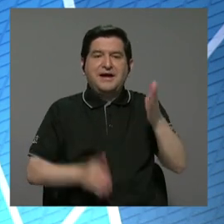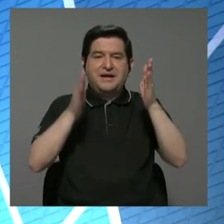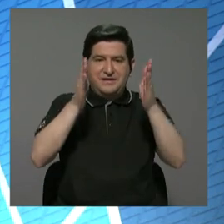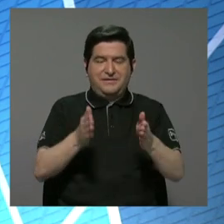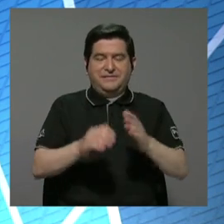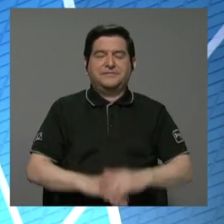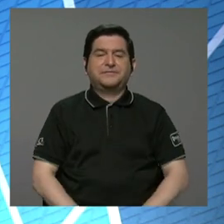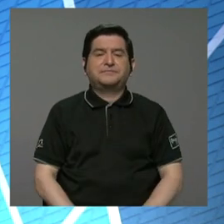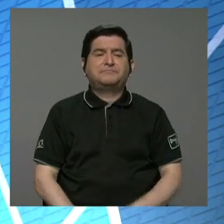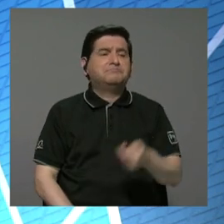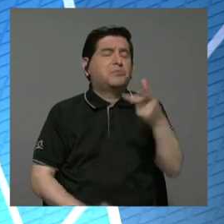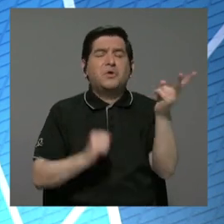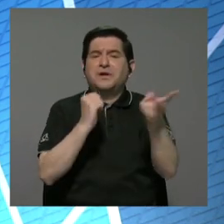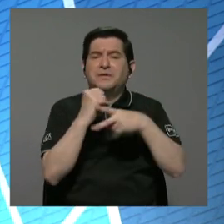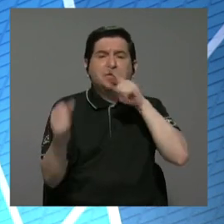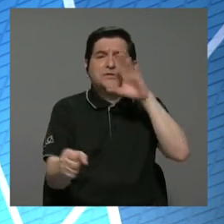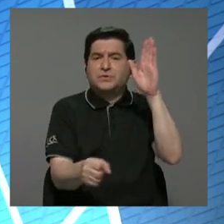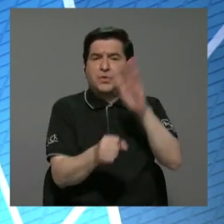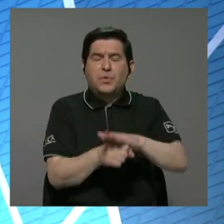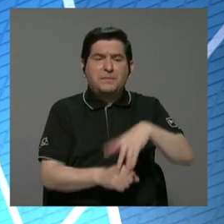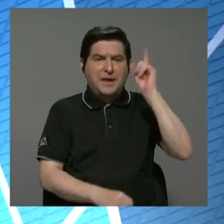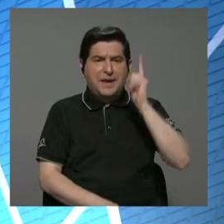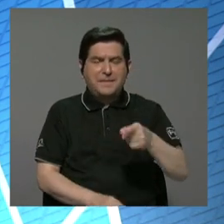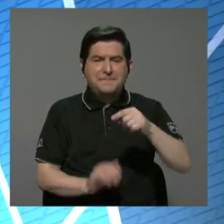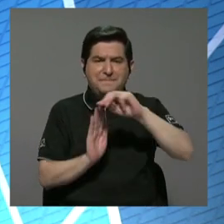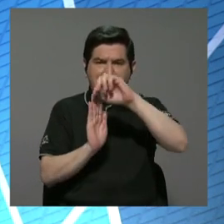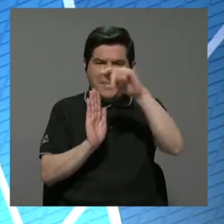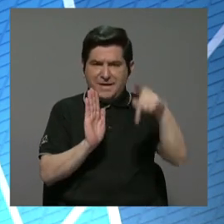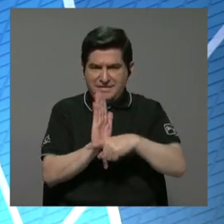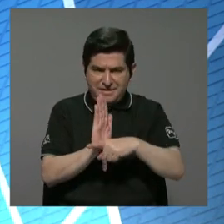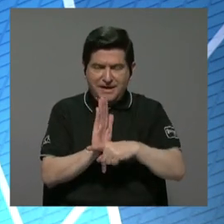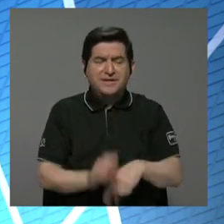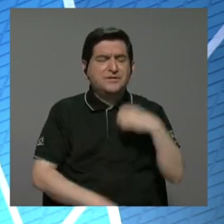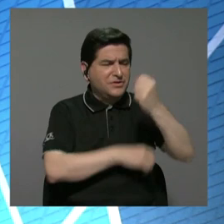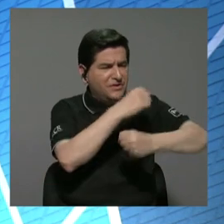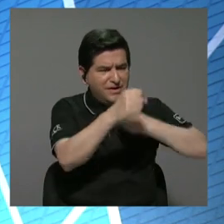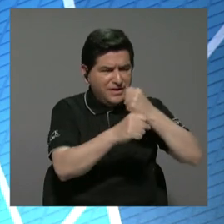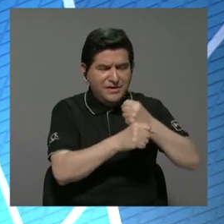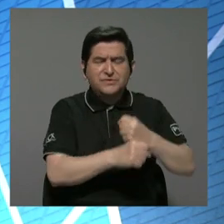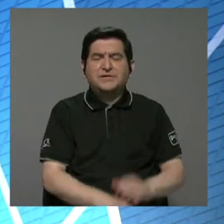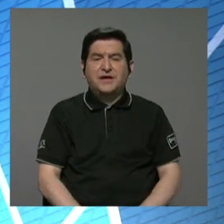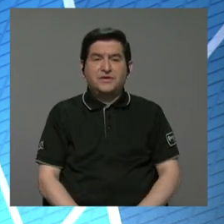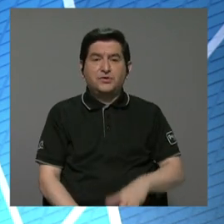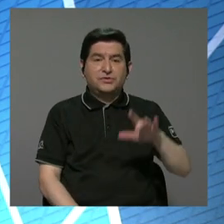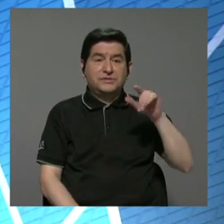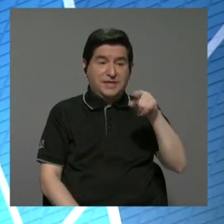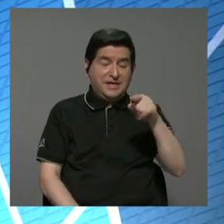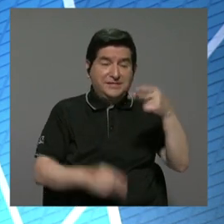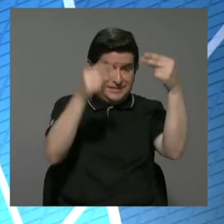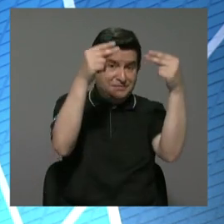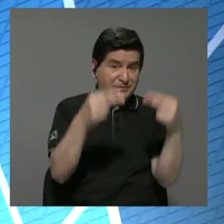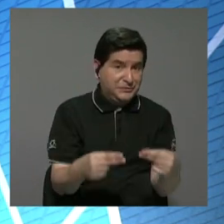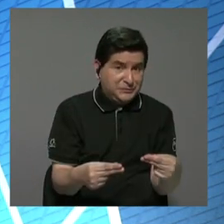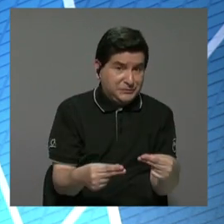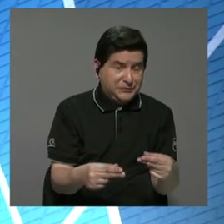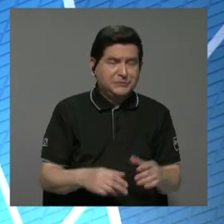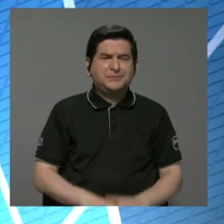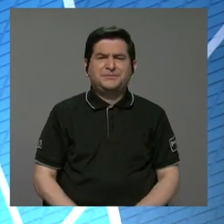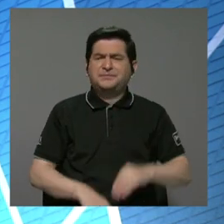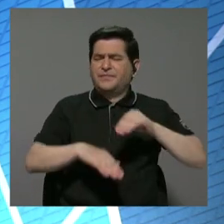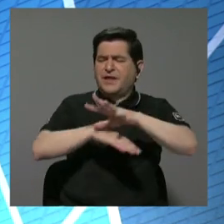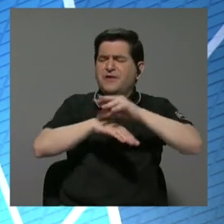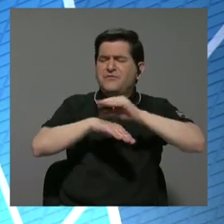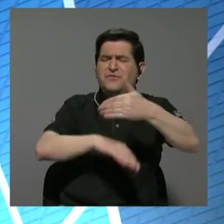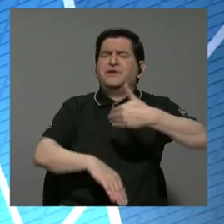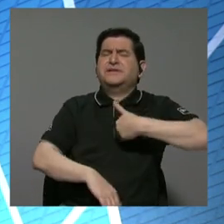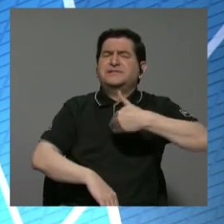rectora. Pocas veces se ha cumplido ese mandato constitucional a lo largo de los años de cumplir con este presupuesto. ¿Qué